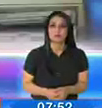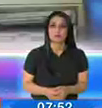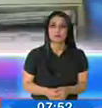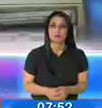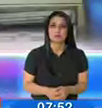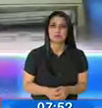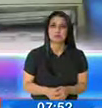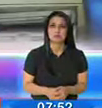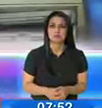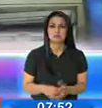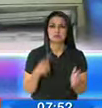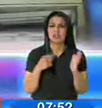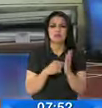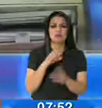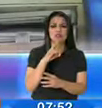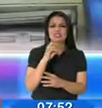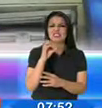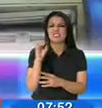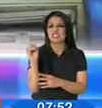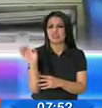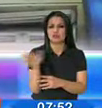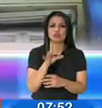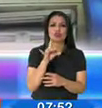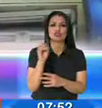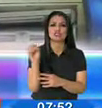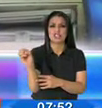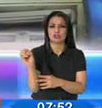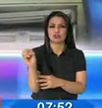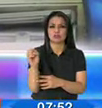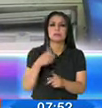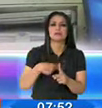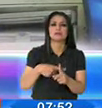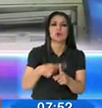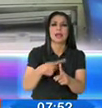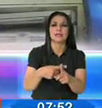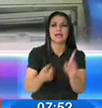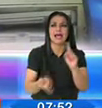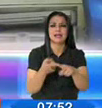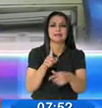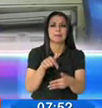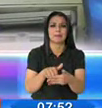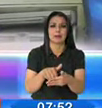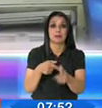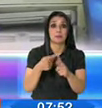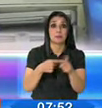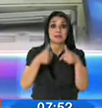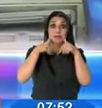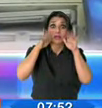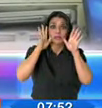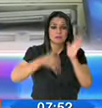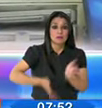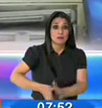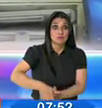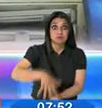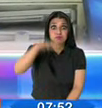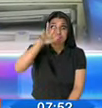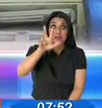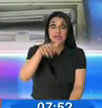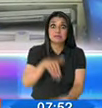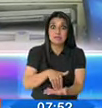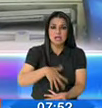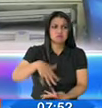un promedio de 700 a 800 a 1000 paquetes mensuales. Durante el mes de diciembre sí hemos recibido casi 3.000